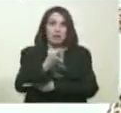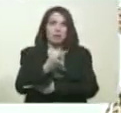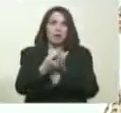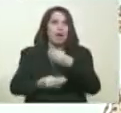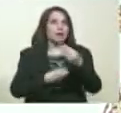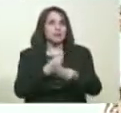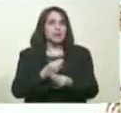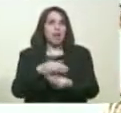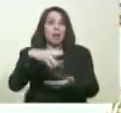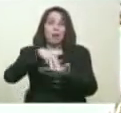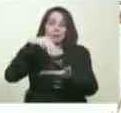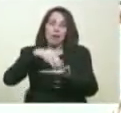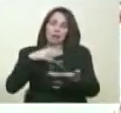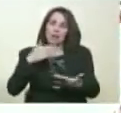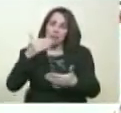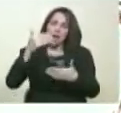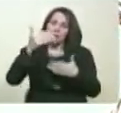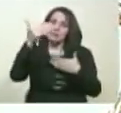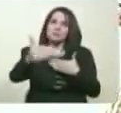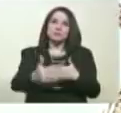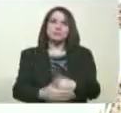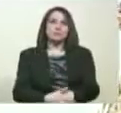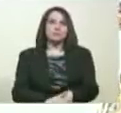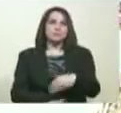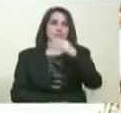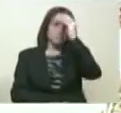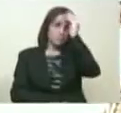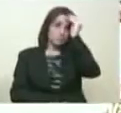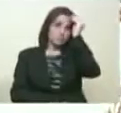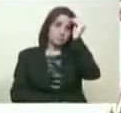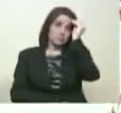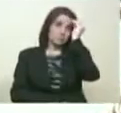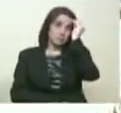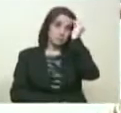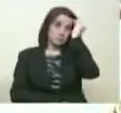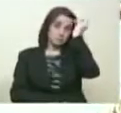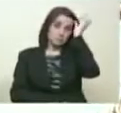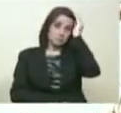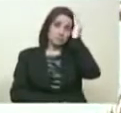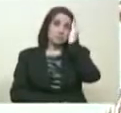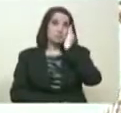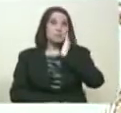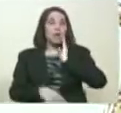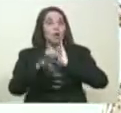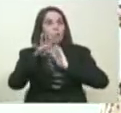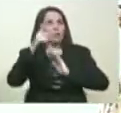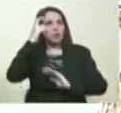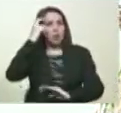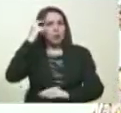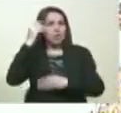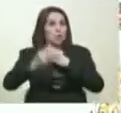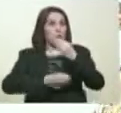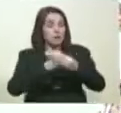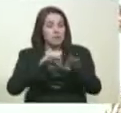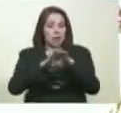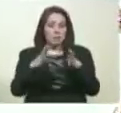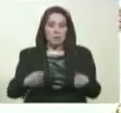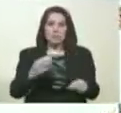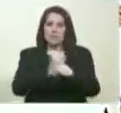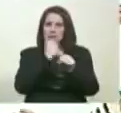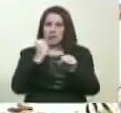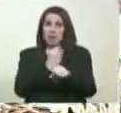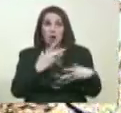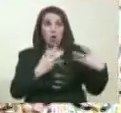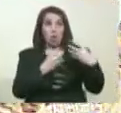allá. Sí. Sí, podemos llegar más allá. De eso se trata. Caracas, Aragua, Zulia. Durante estos 4 días van a ser mesas de trabajo. Todos